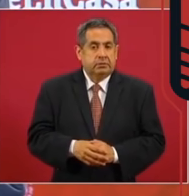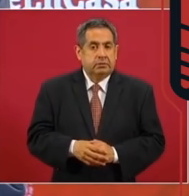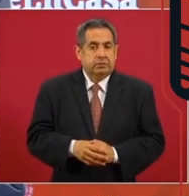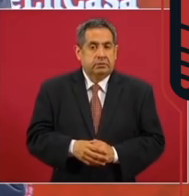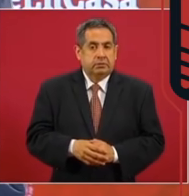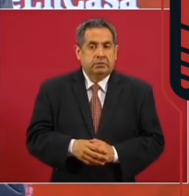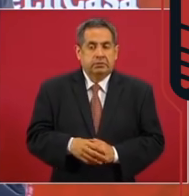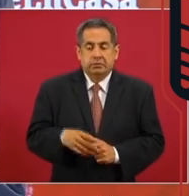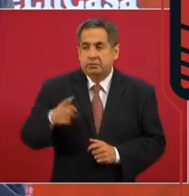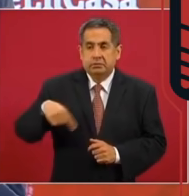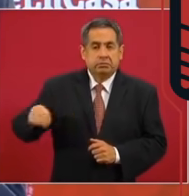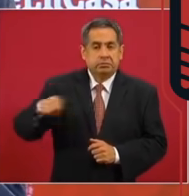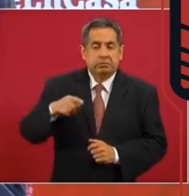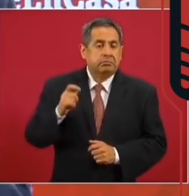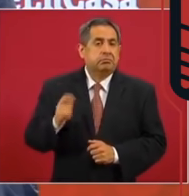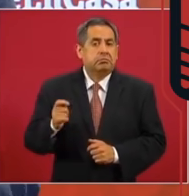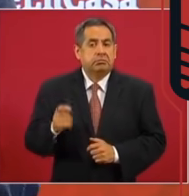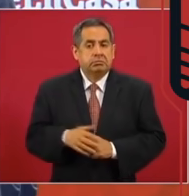a ser